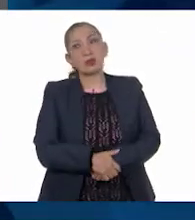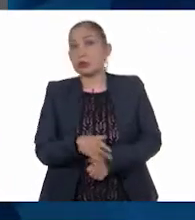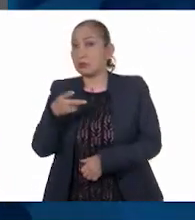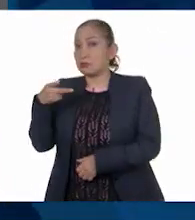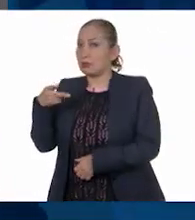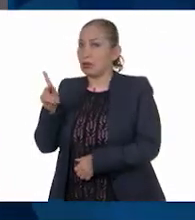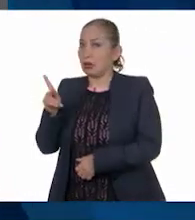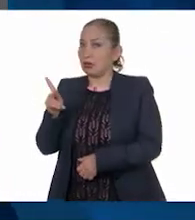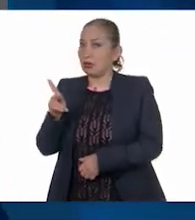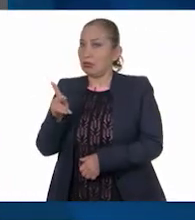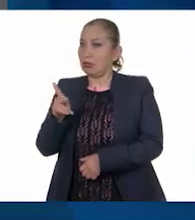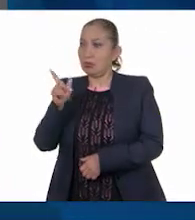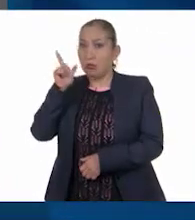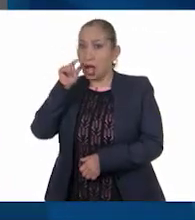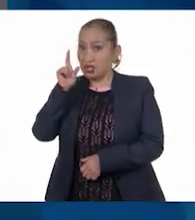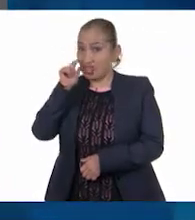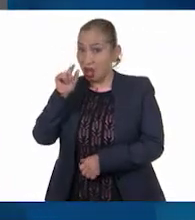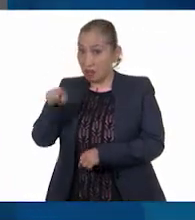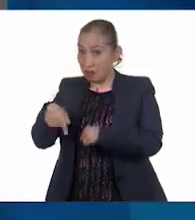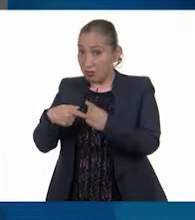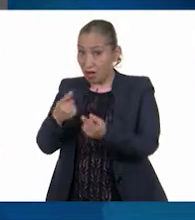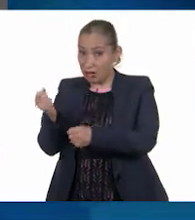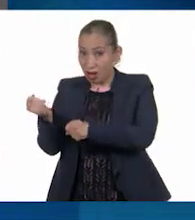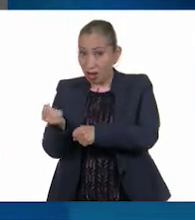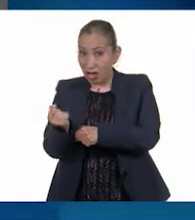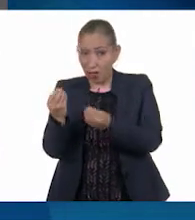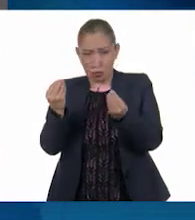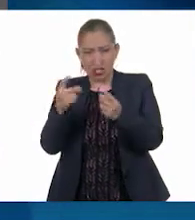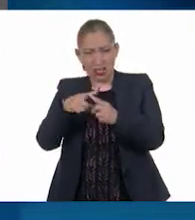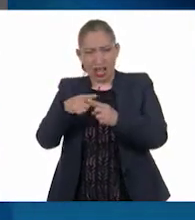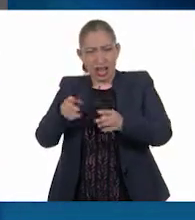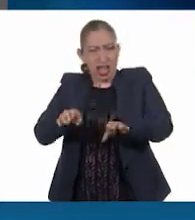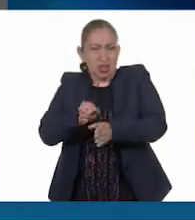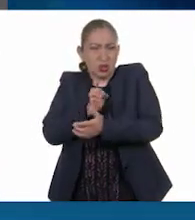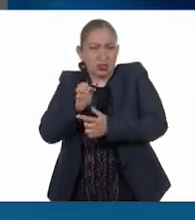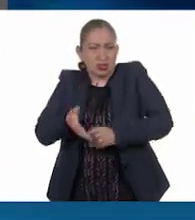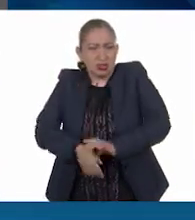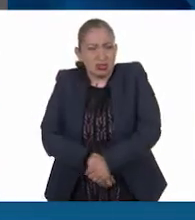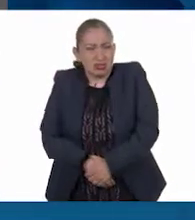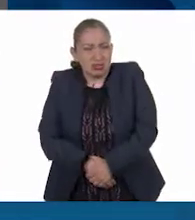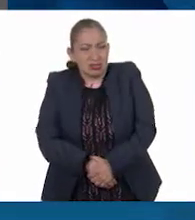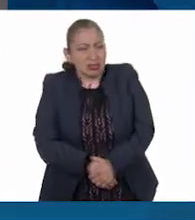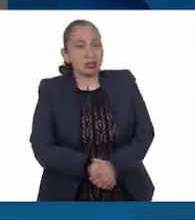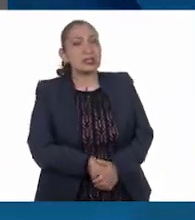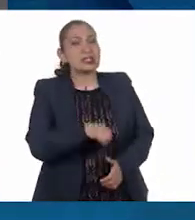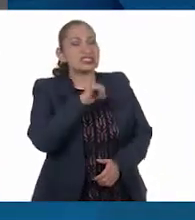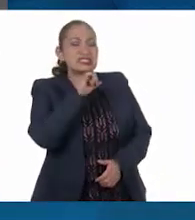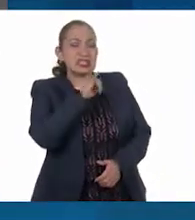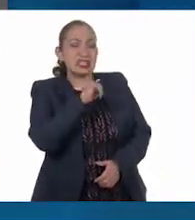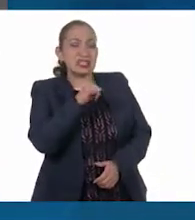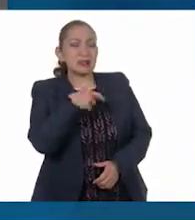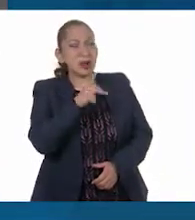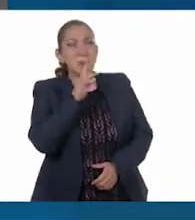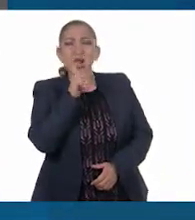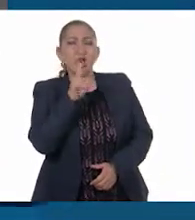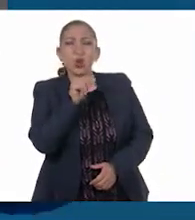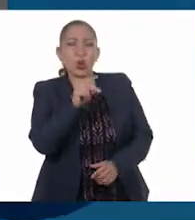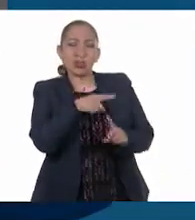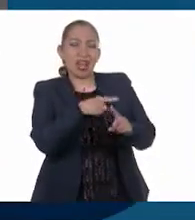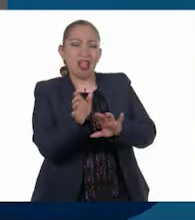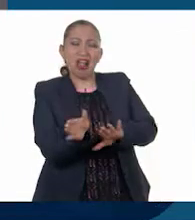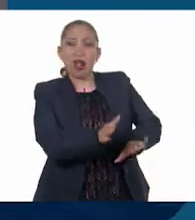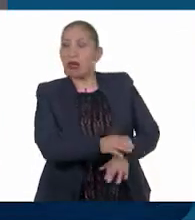Pero... ¿Mañana vas a ir? ¿No que tienes mucha tarea? Pues sí, pero es que yo creo que mejor no la